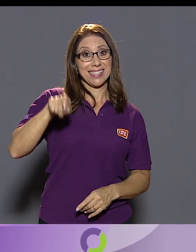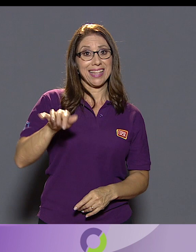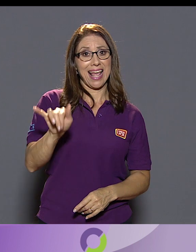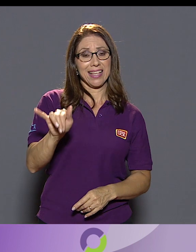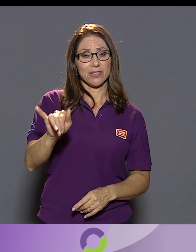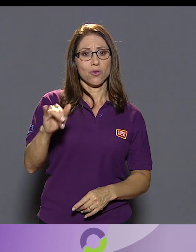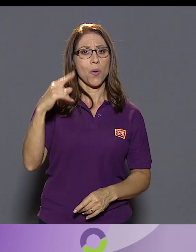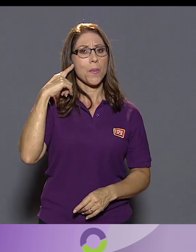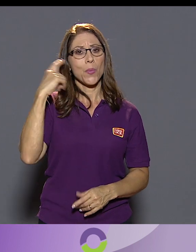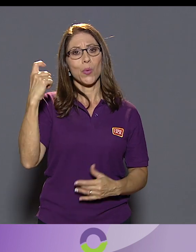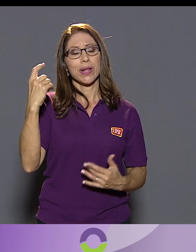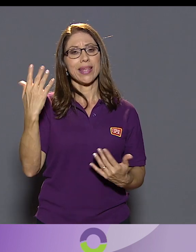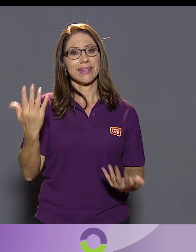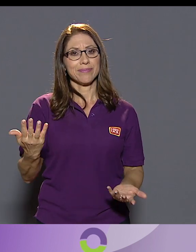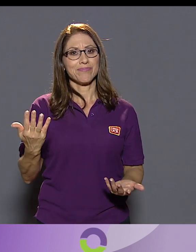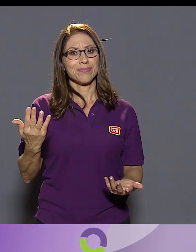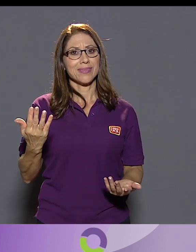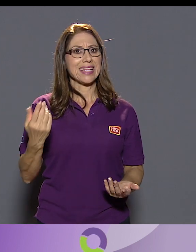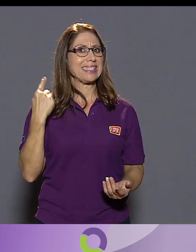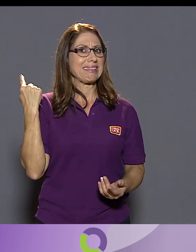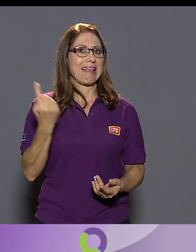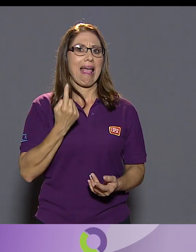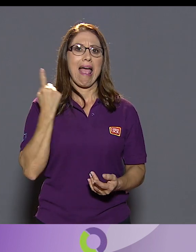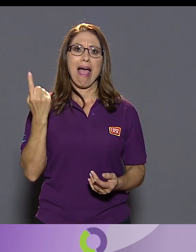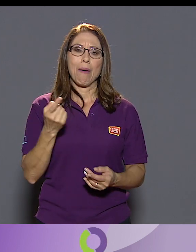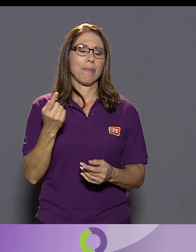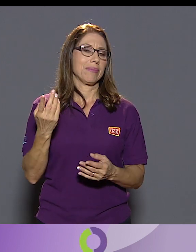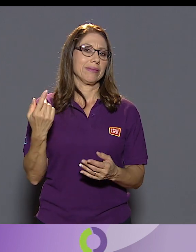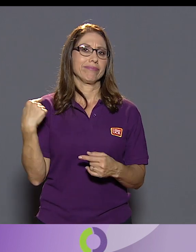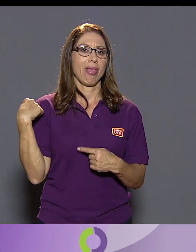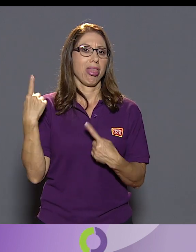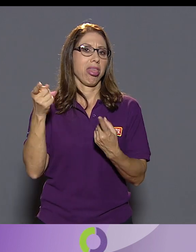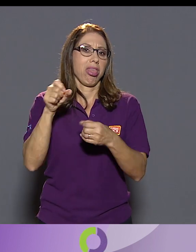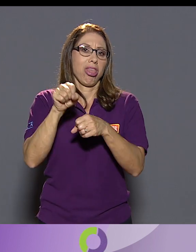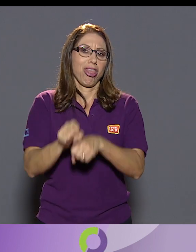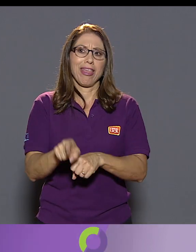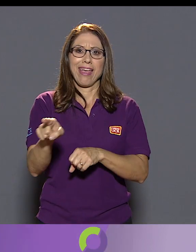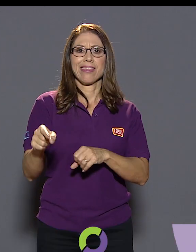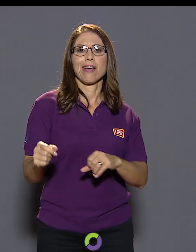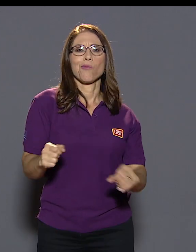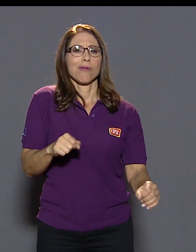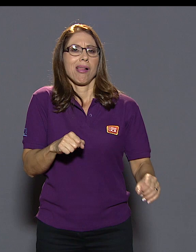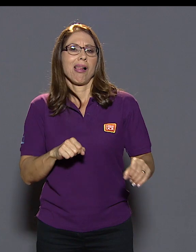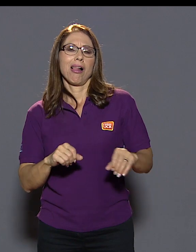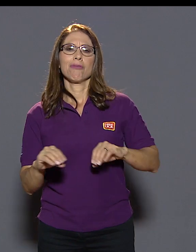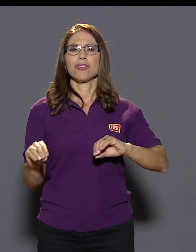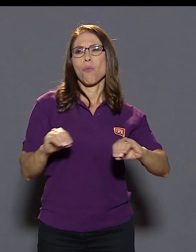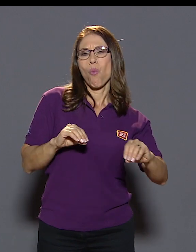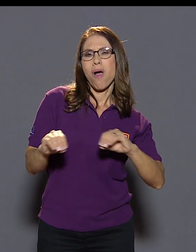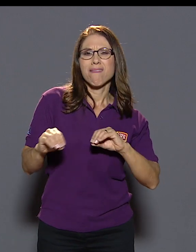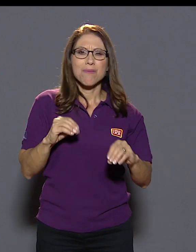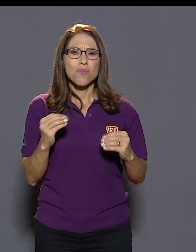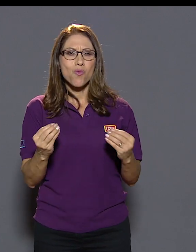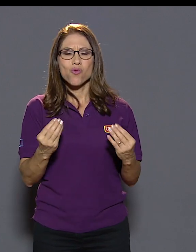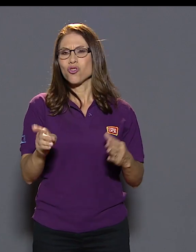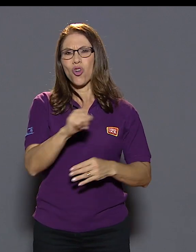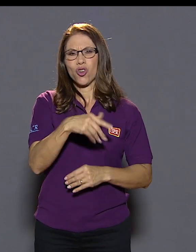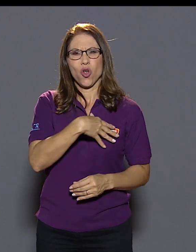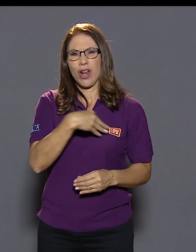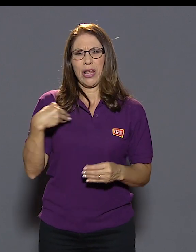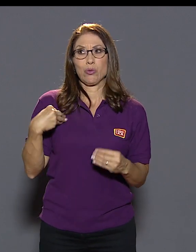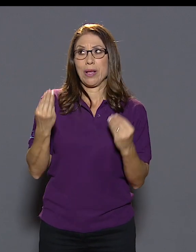porque normalmente se mueve mucho, no le gusta que haya mucha gente,